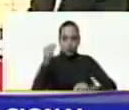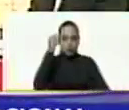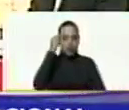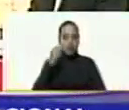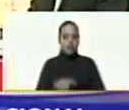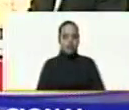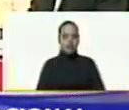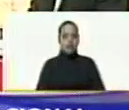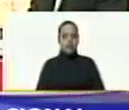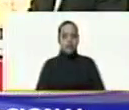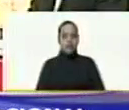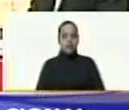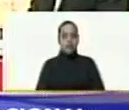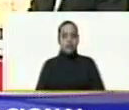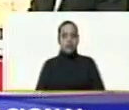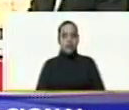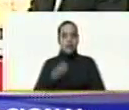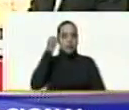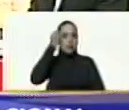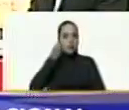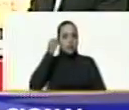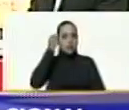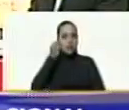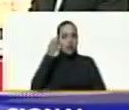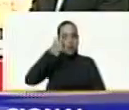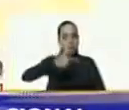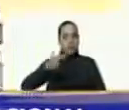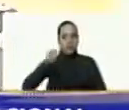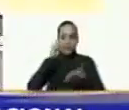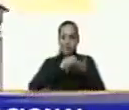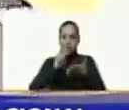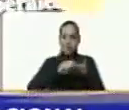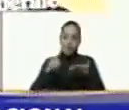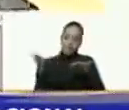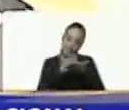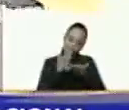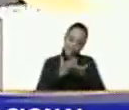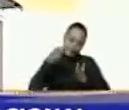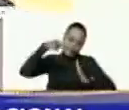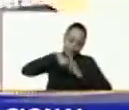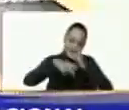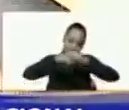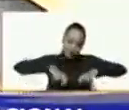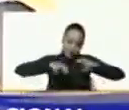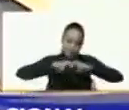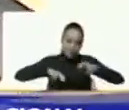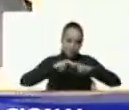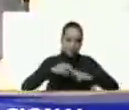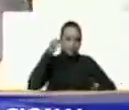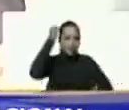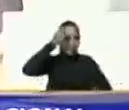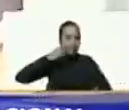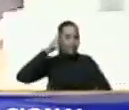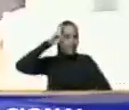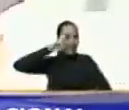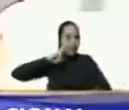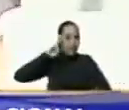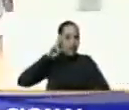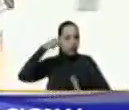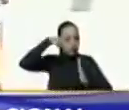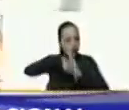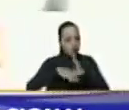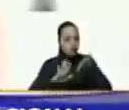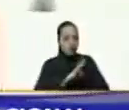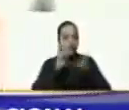de estos pensadores, de estos escritores que han estudiado a fondo, han analizado a fondo, han meditado a fondo los temas